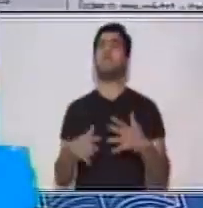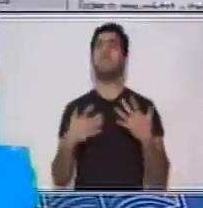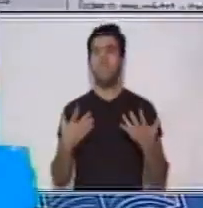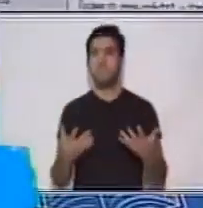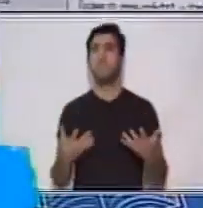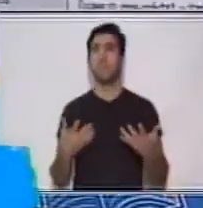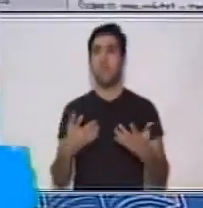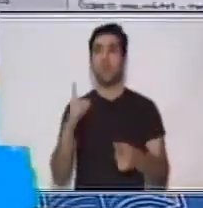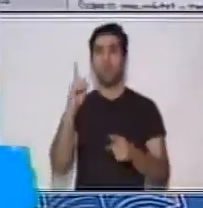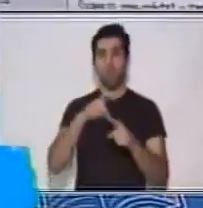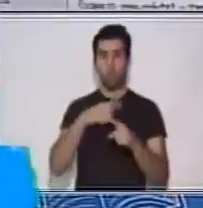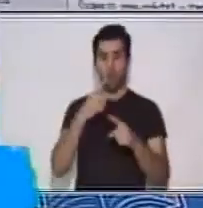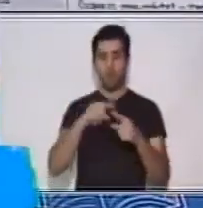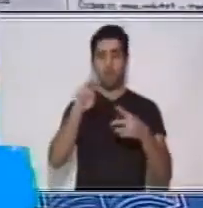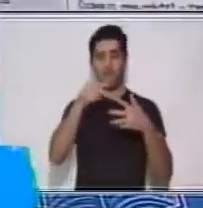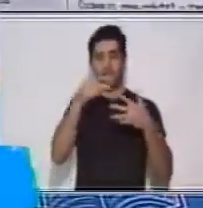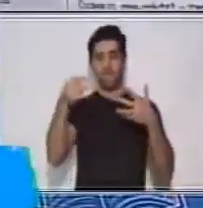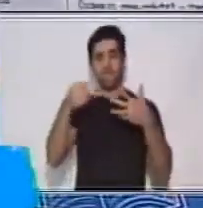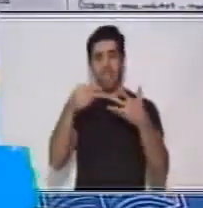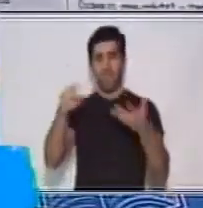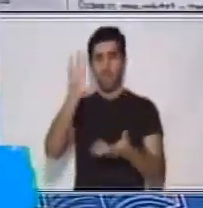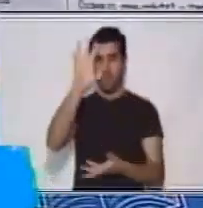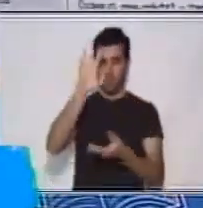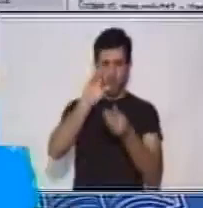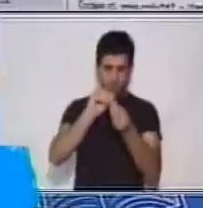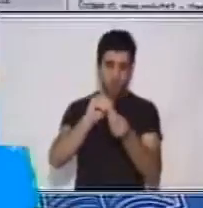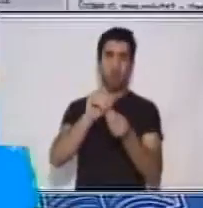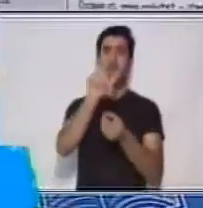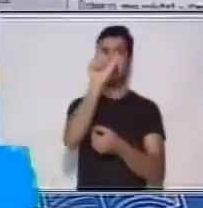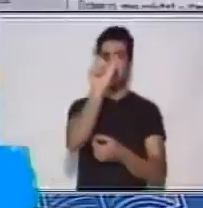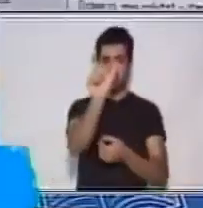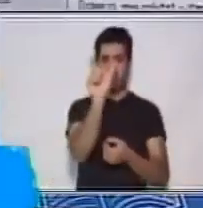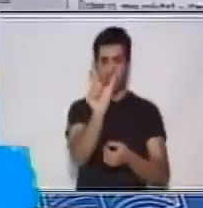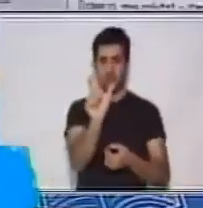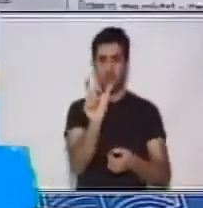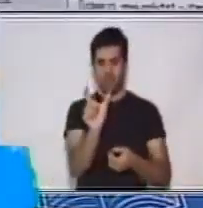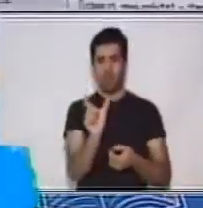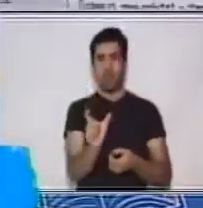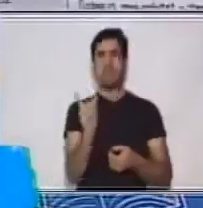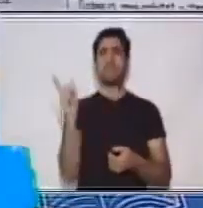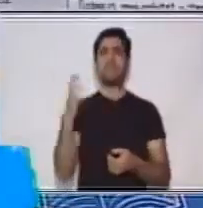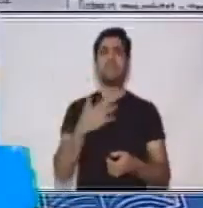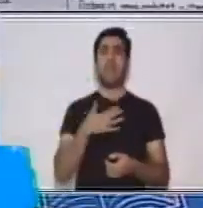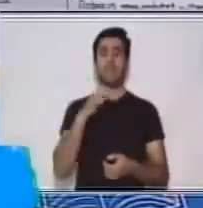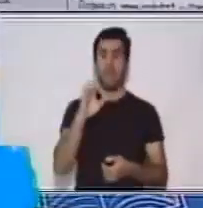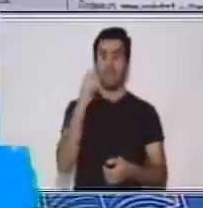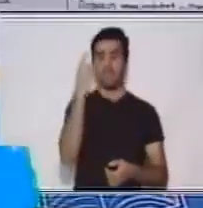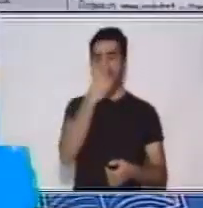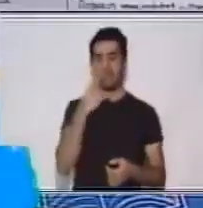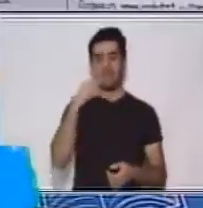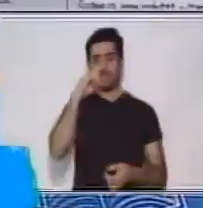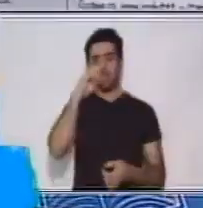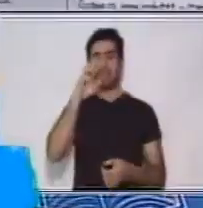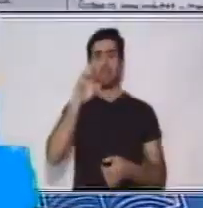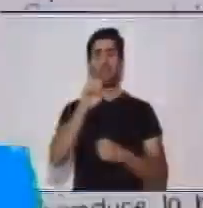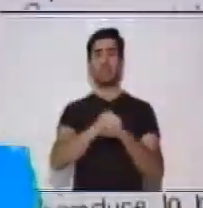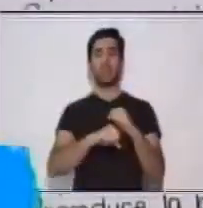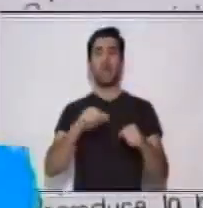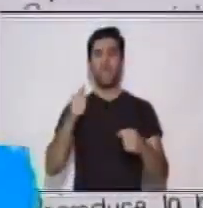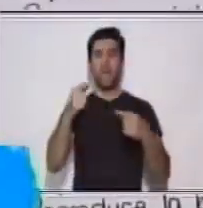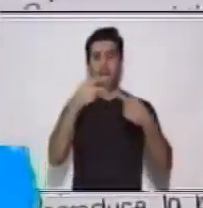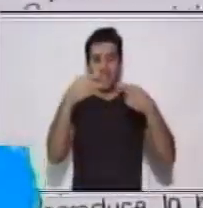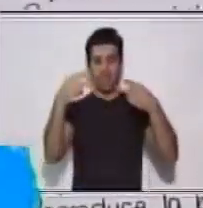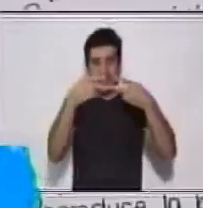estos versos y a eso se le llama estrofa, que es el conjunto de versos que forman una unidad de sentido en el